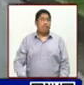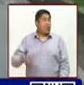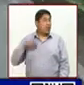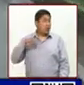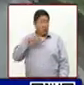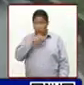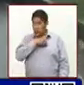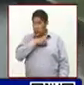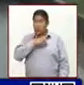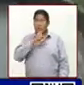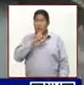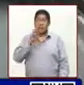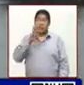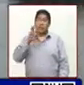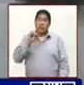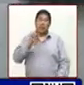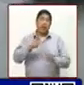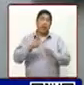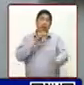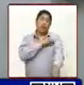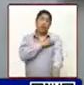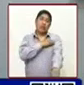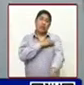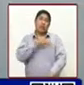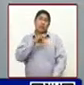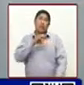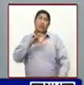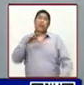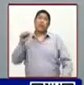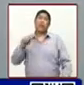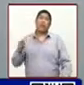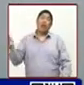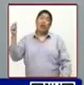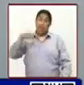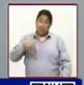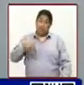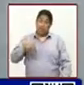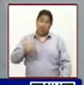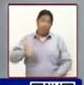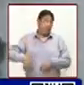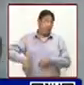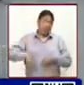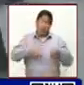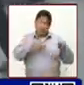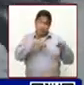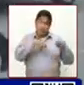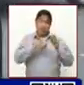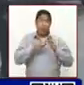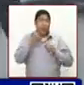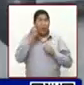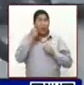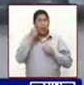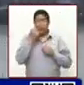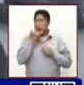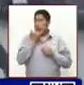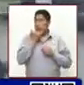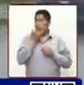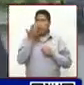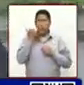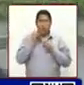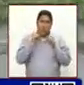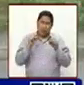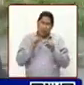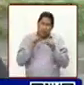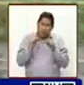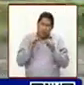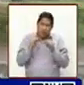Estamos a poco más de 140 kilómetros de la ciudad de Cochabamba. Hasta aquí hemos llegado con nuestro equipo de prensa a fin de conocer qué es lo que pasó en este caso